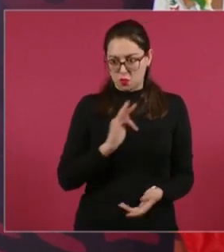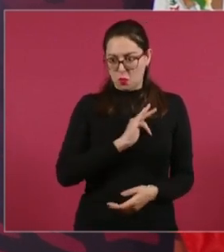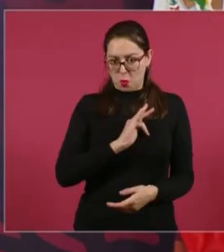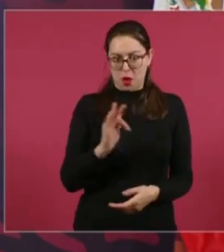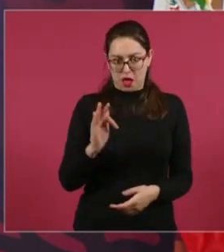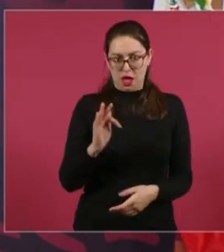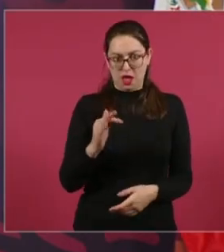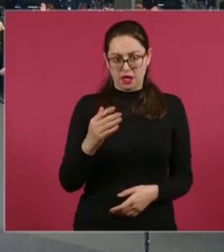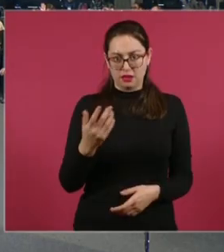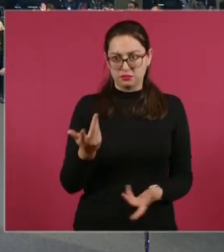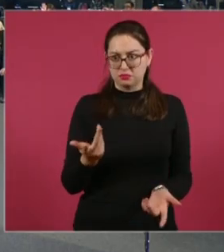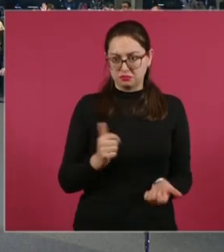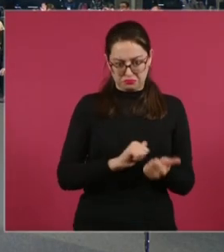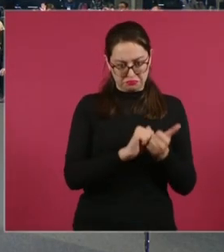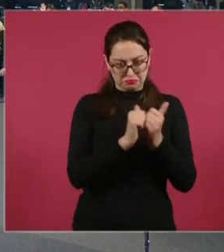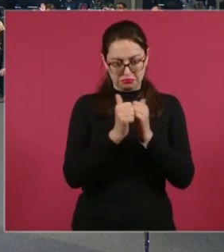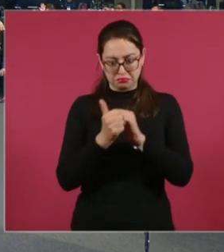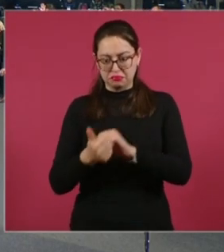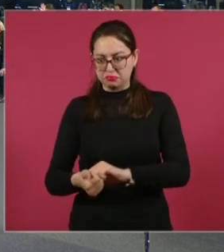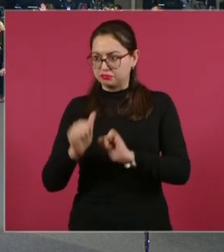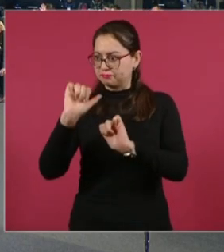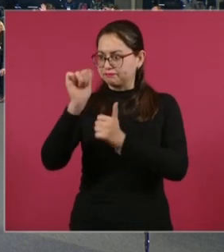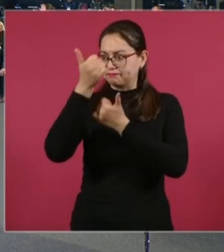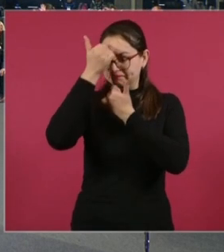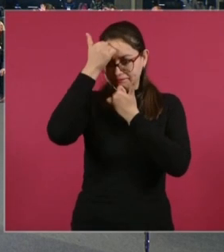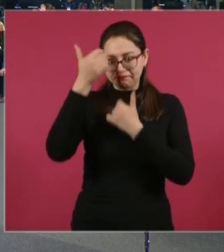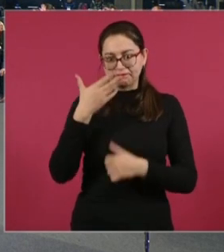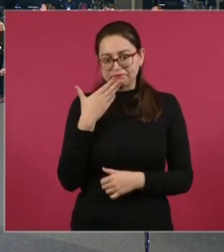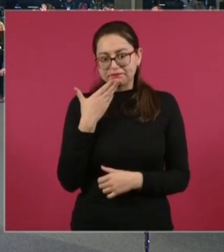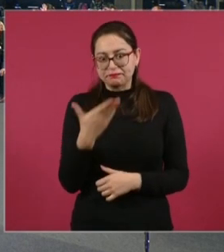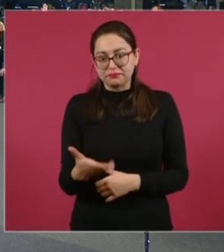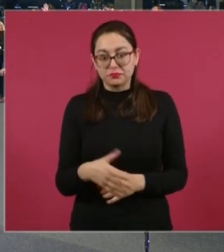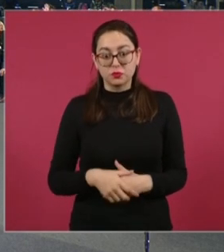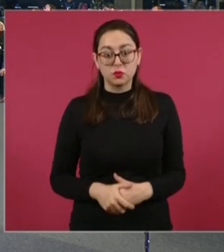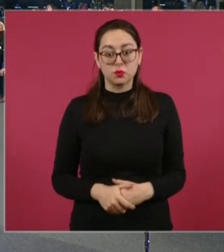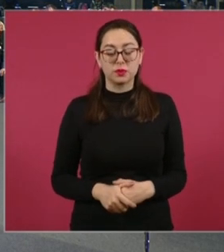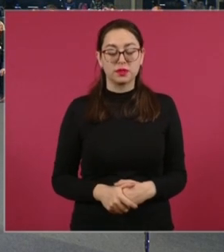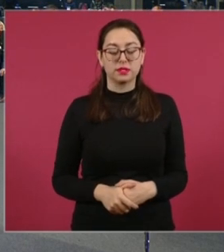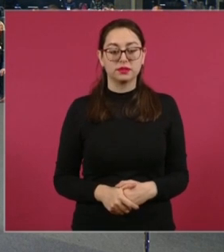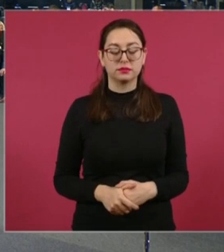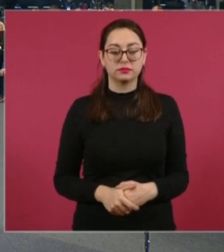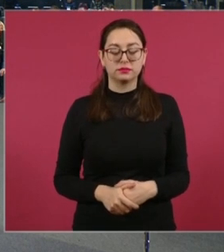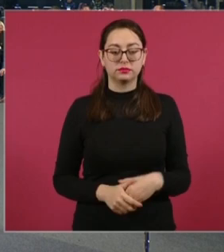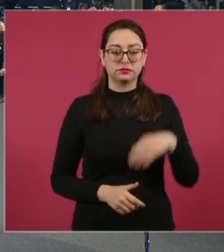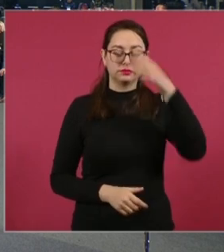No, no, no, no, no. Es que